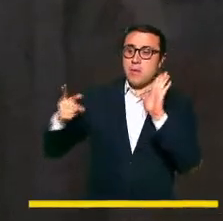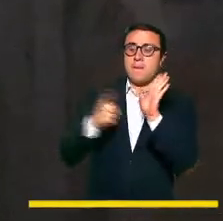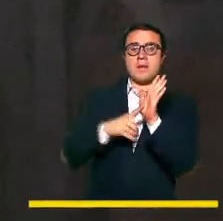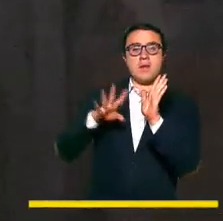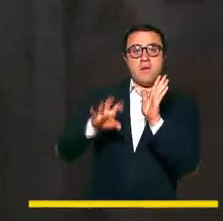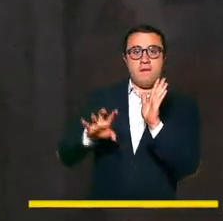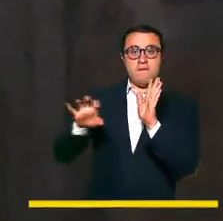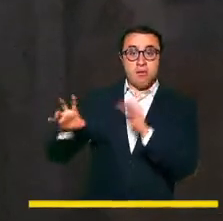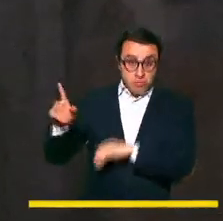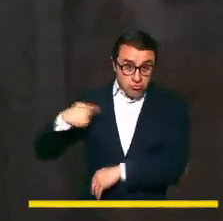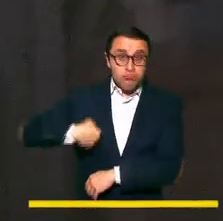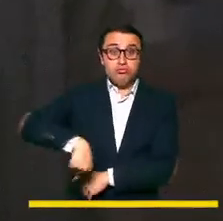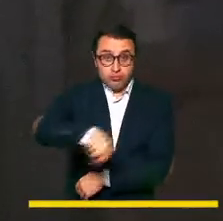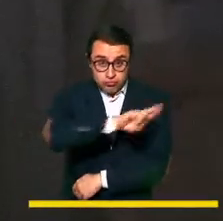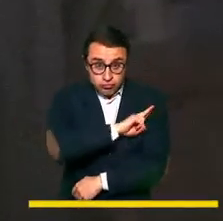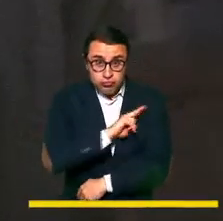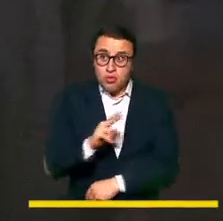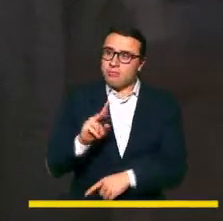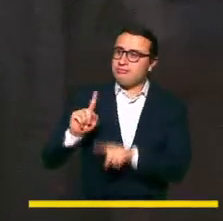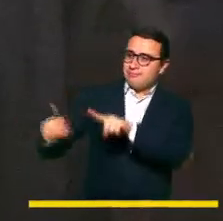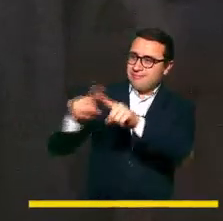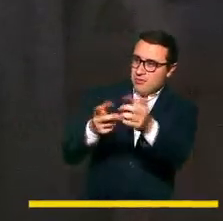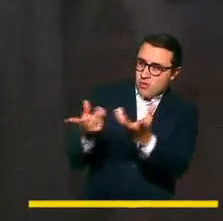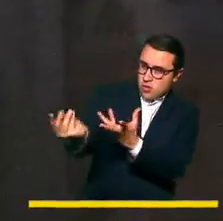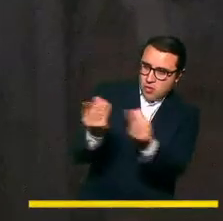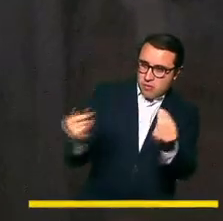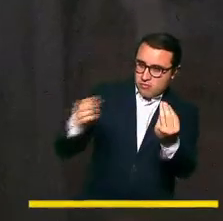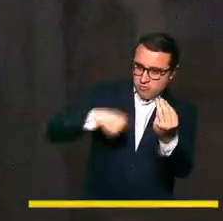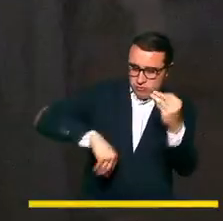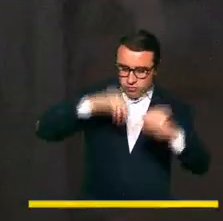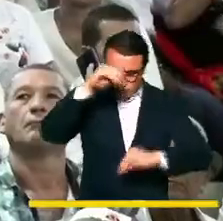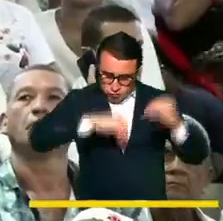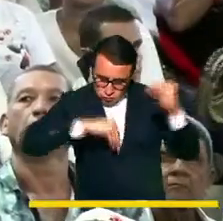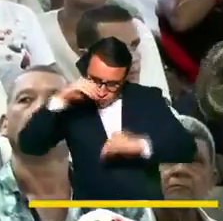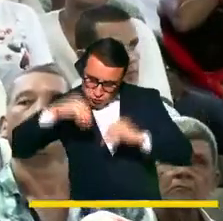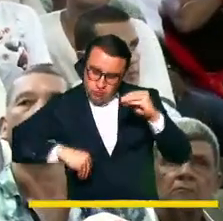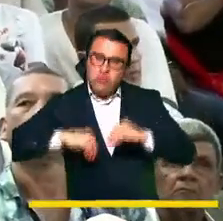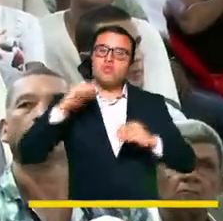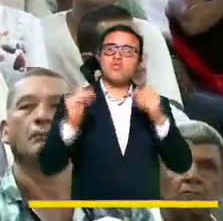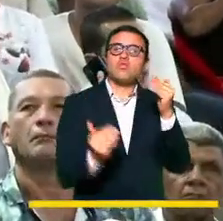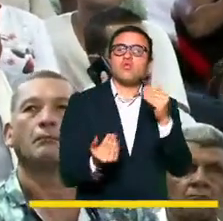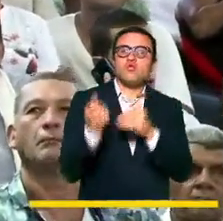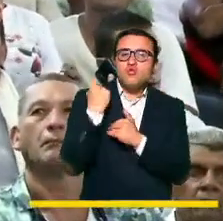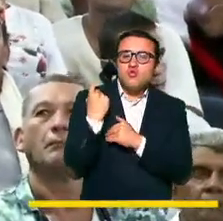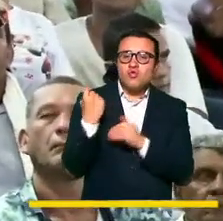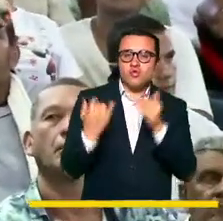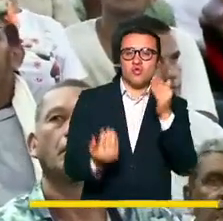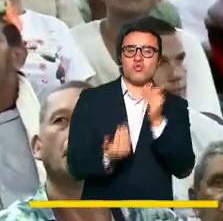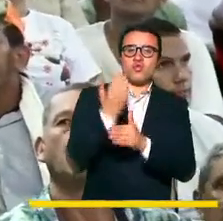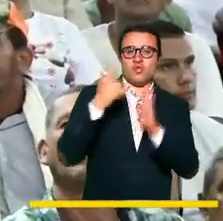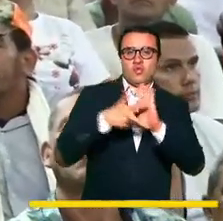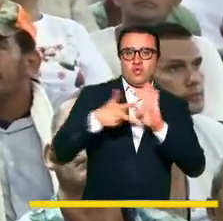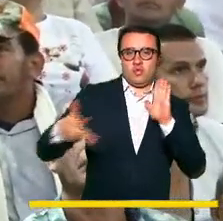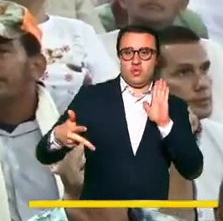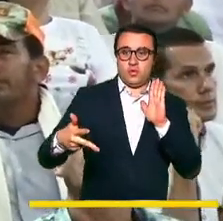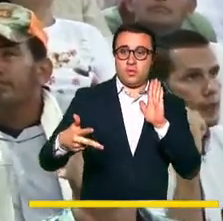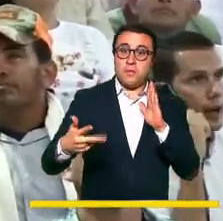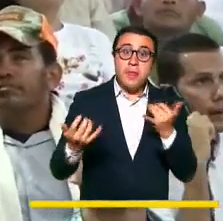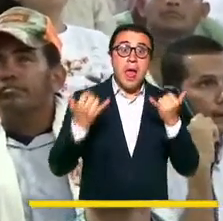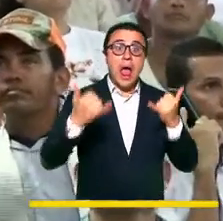hicimos con otras fuerzas democráticas la actual Constitución. Ahora ganamos